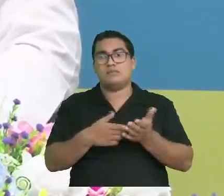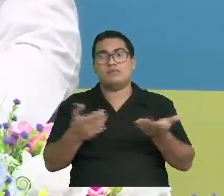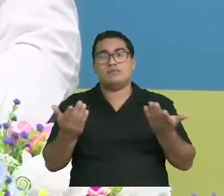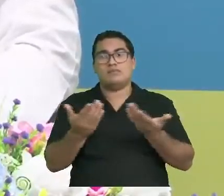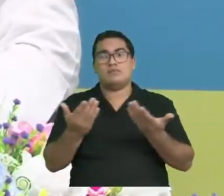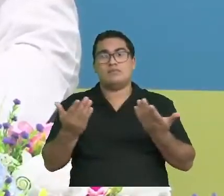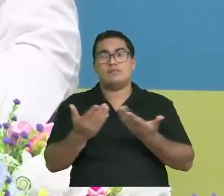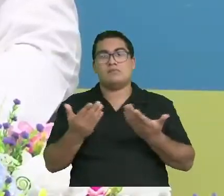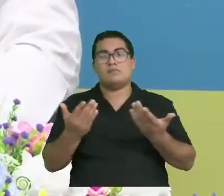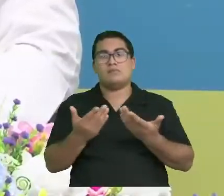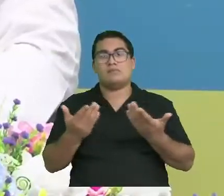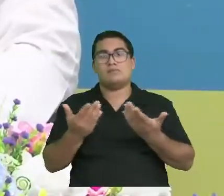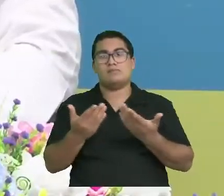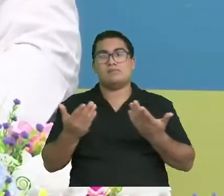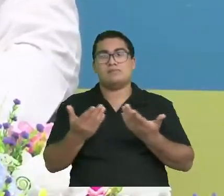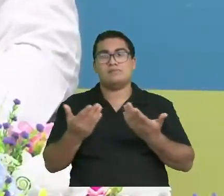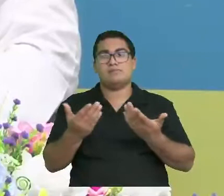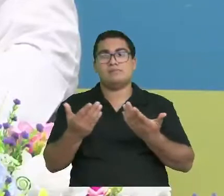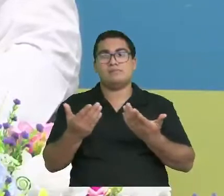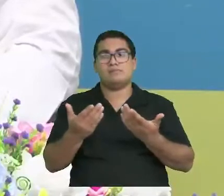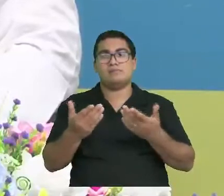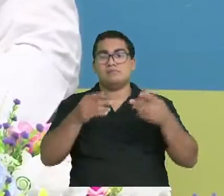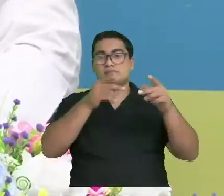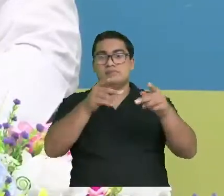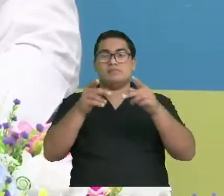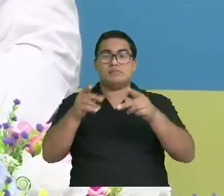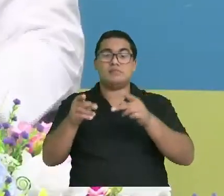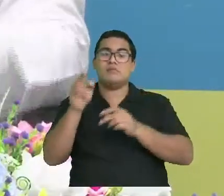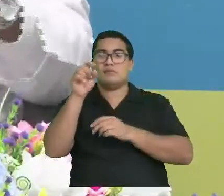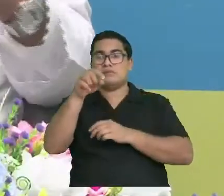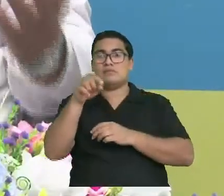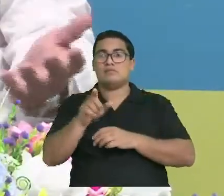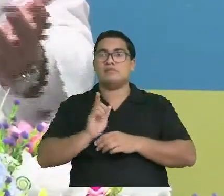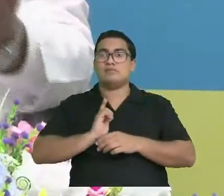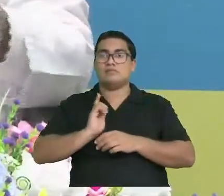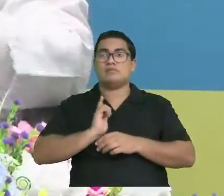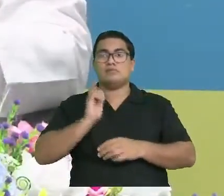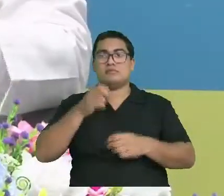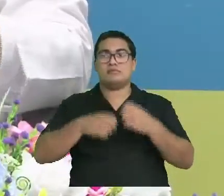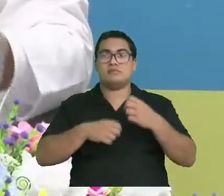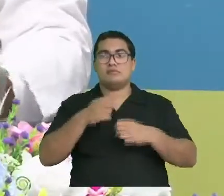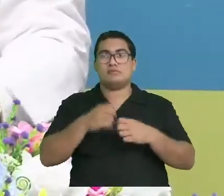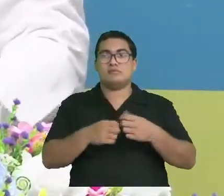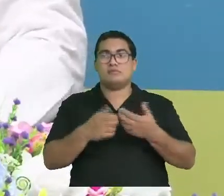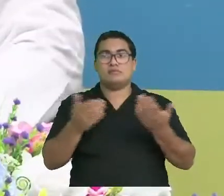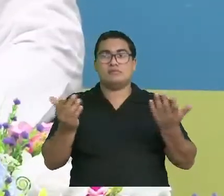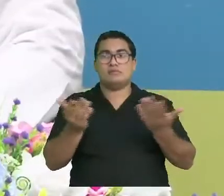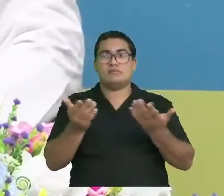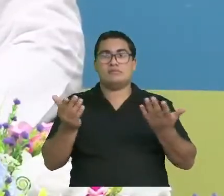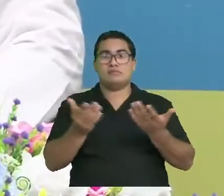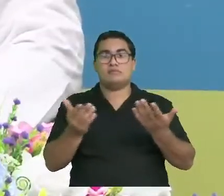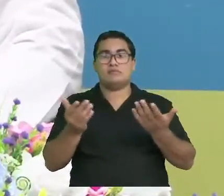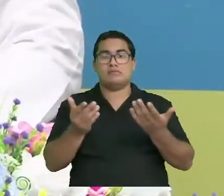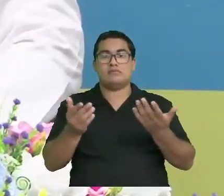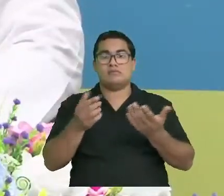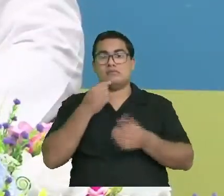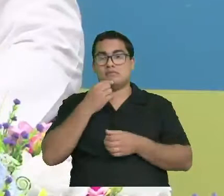enfermedad, el paciente es ahí donde empieza a darse cuenta si no se ha percatado porque alguien más se lo ha